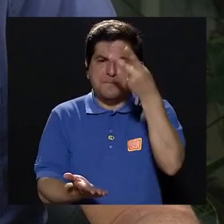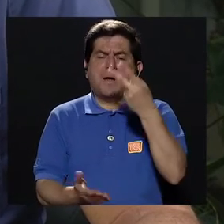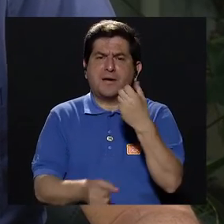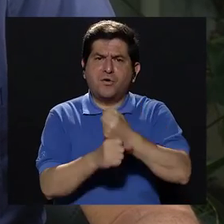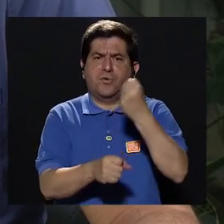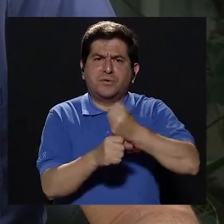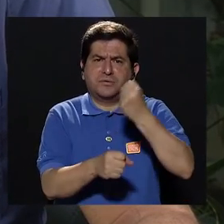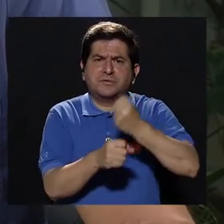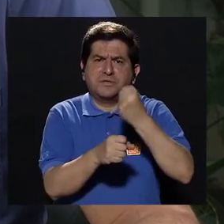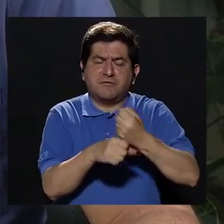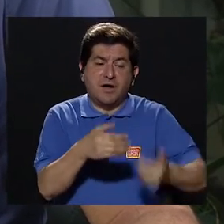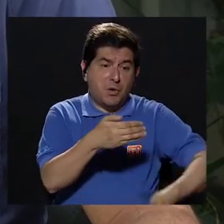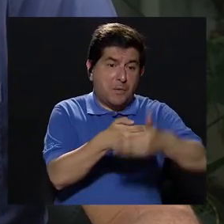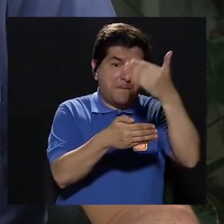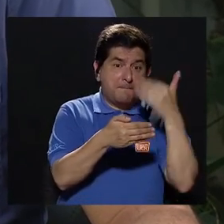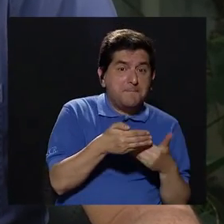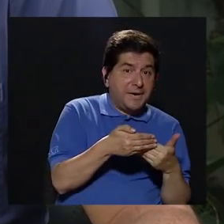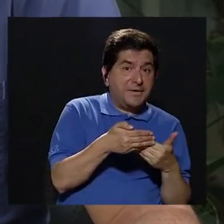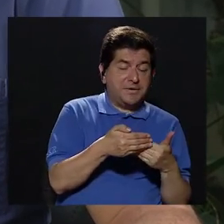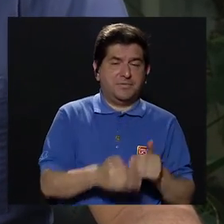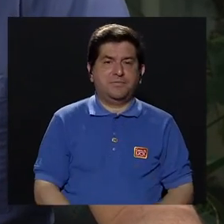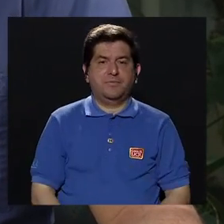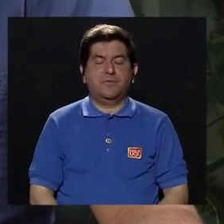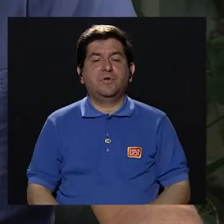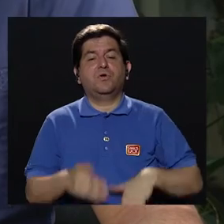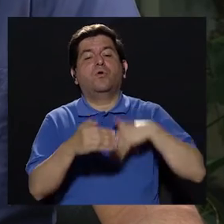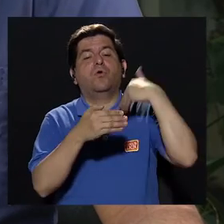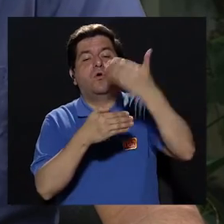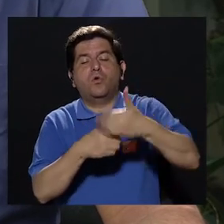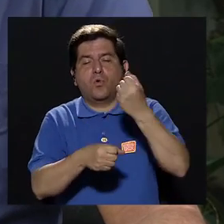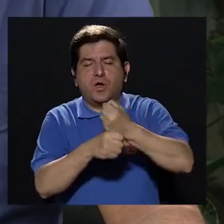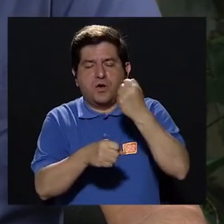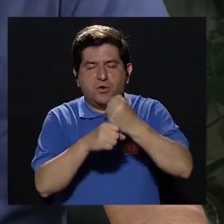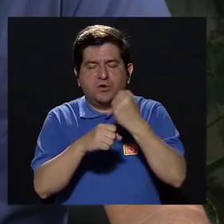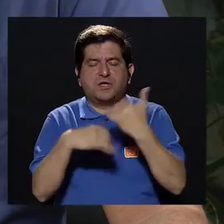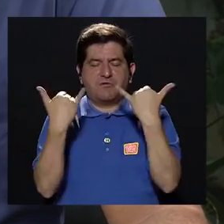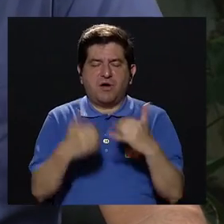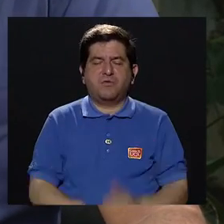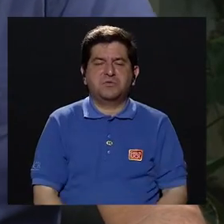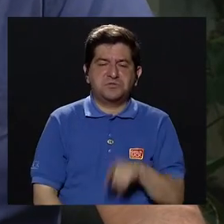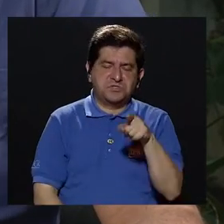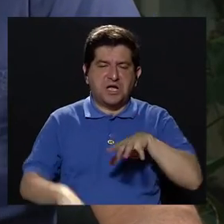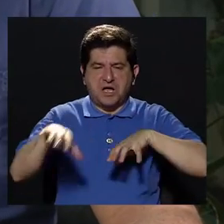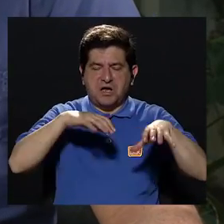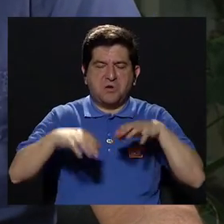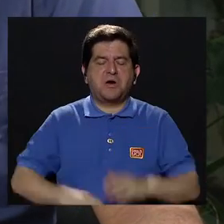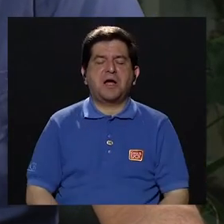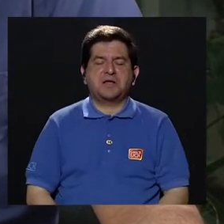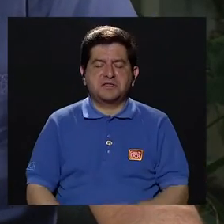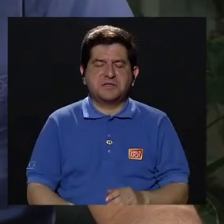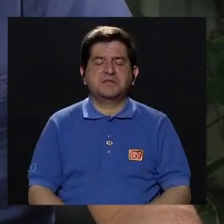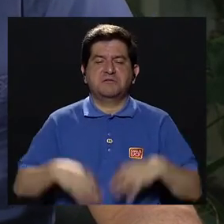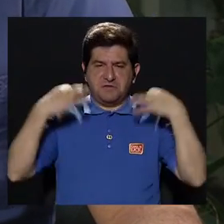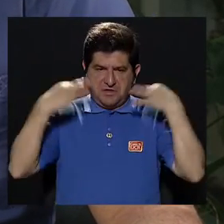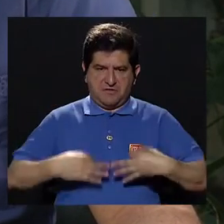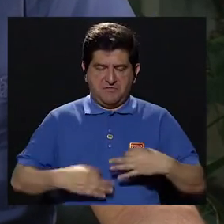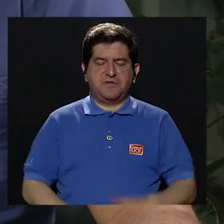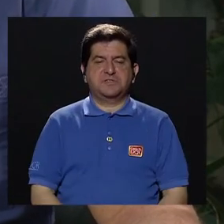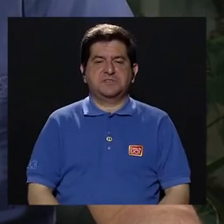es muy rico el trabajo que se puede hacer previo para después tener el trabajo de campo con tenis y con